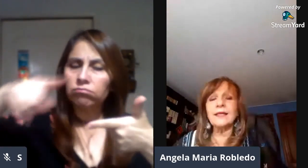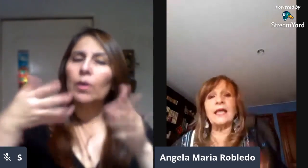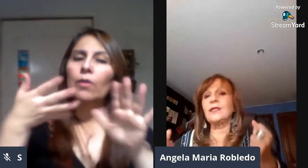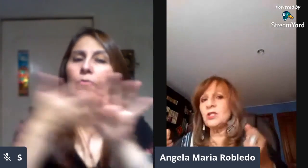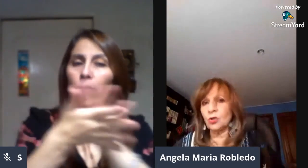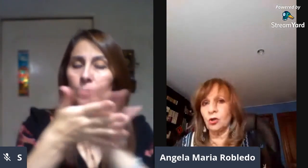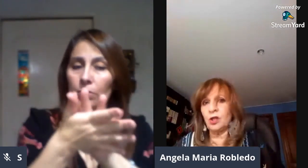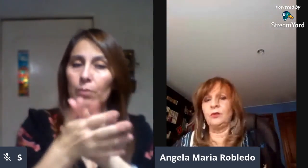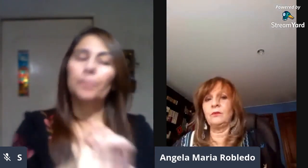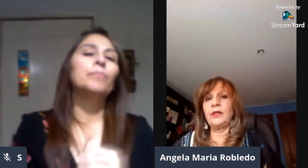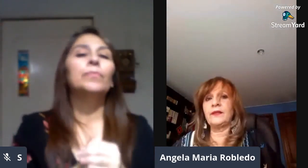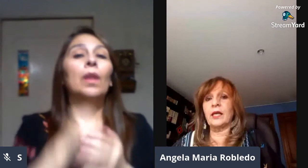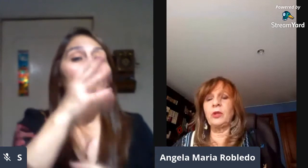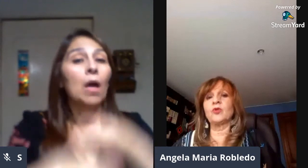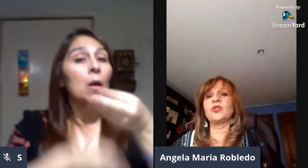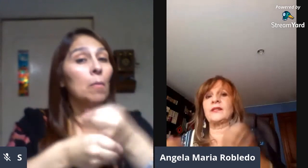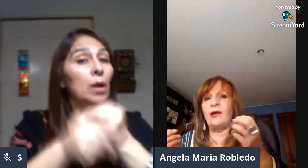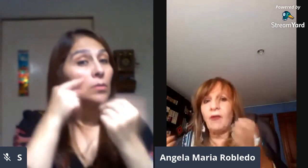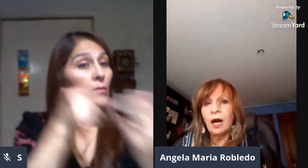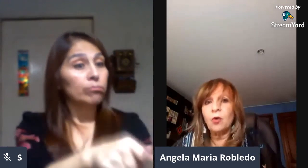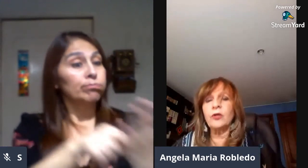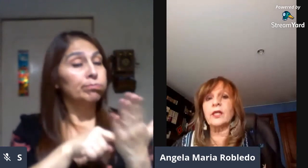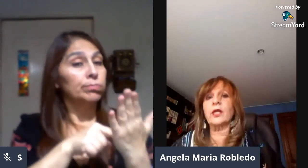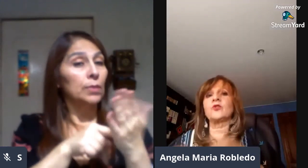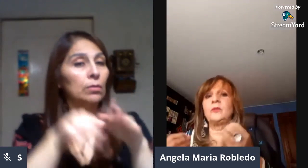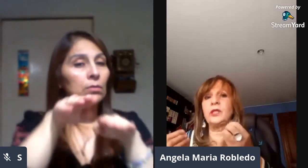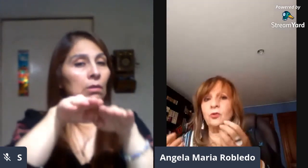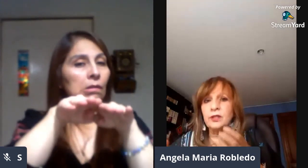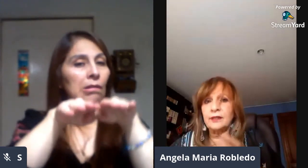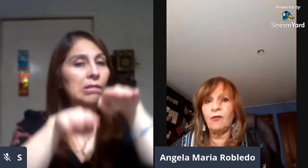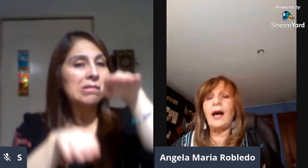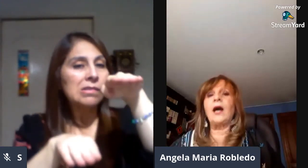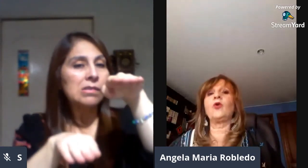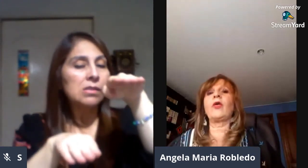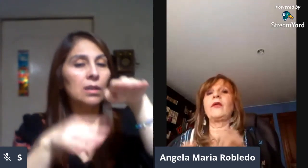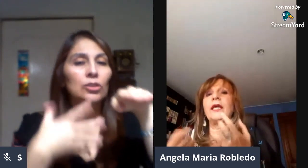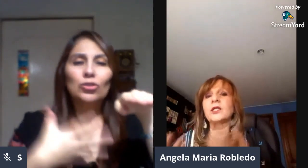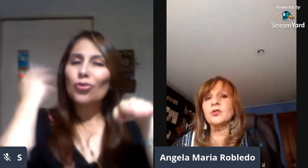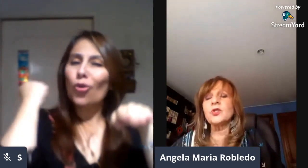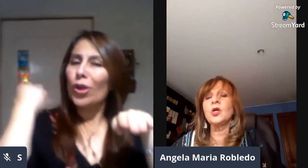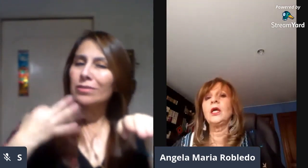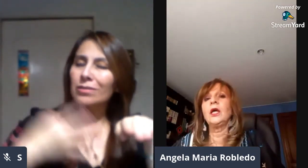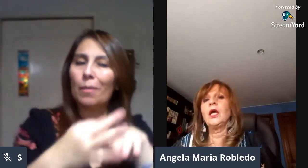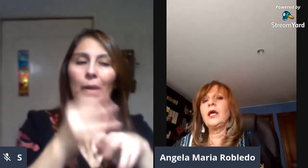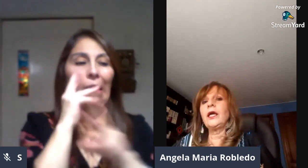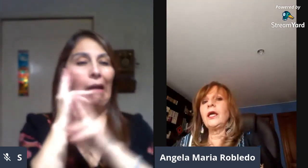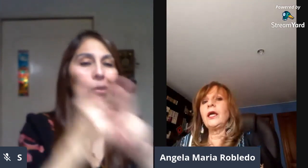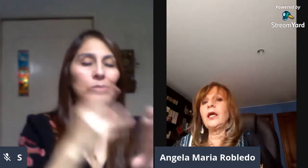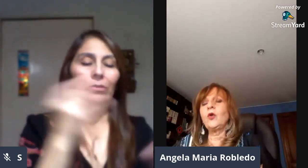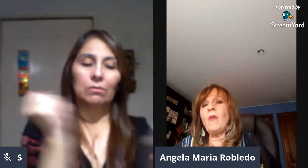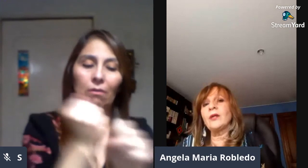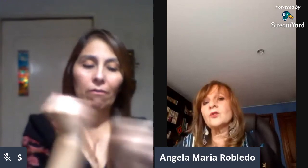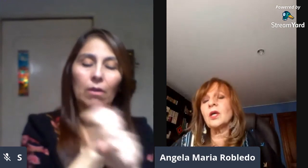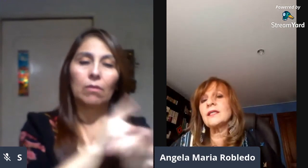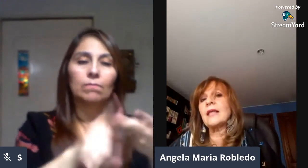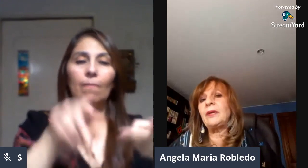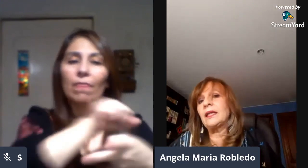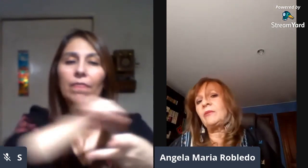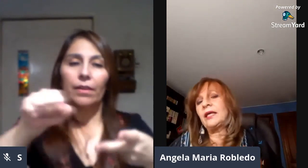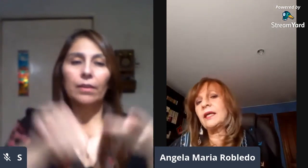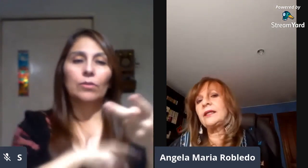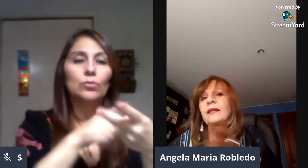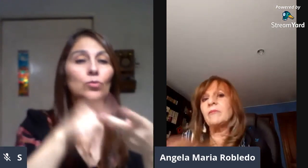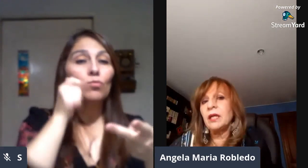un desbalance que ha sido histórico en términos de trabajo, de reconocimiento del trabajo, de derechos humanos,